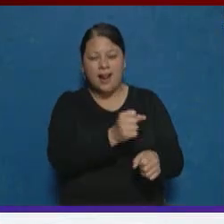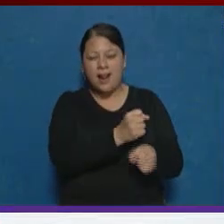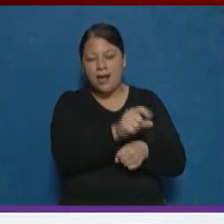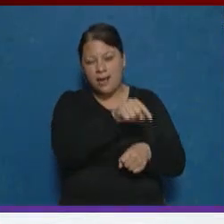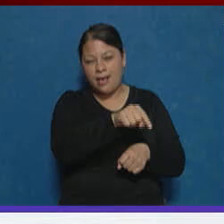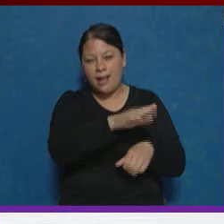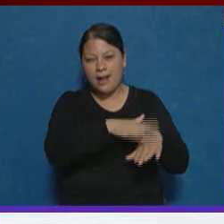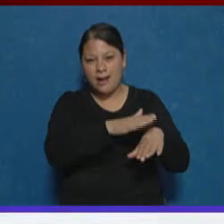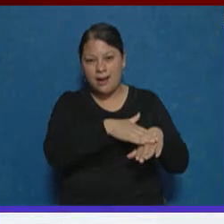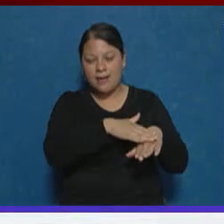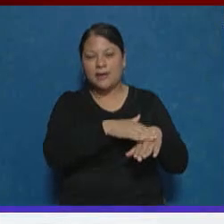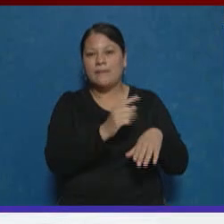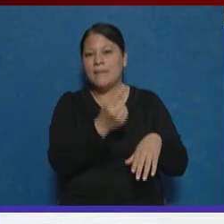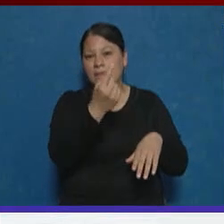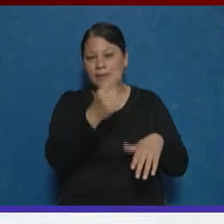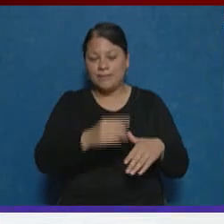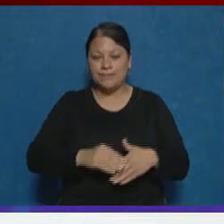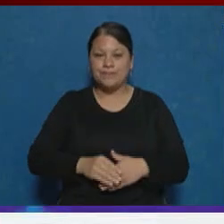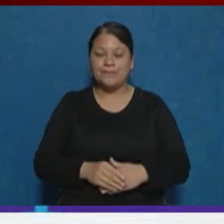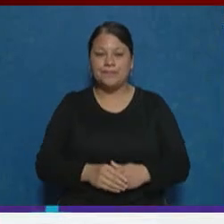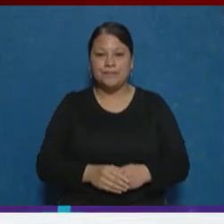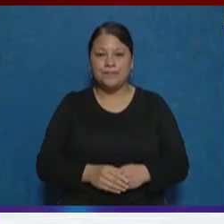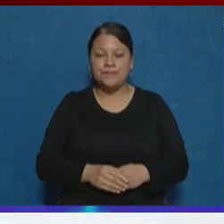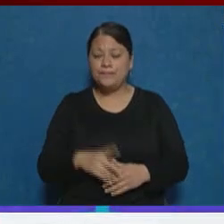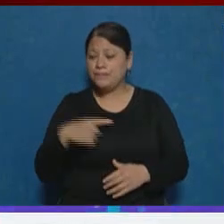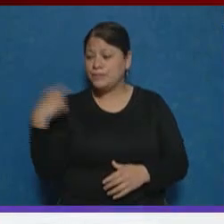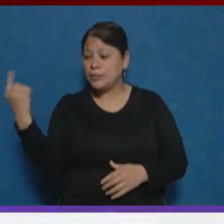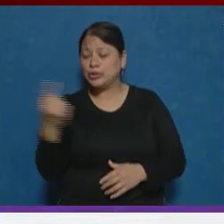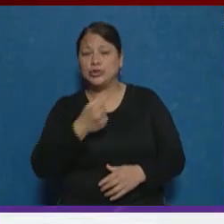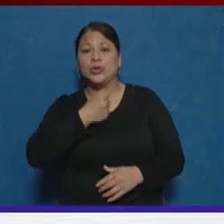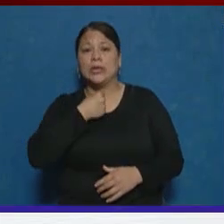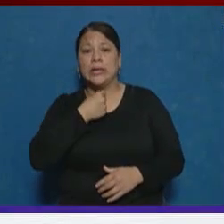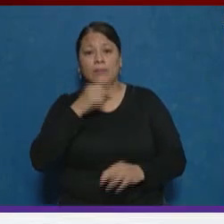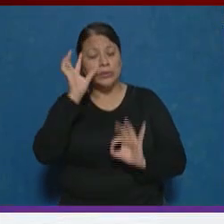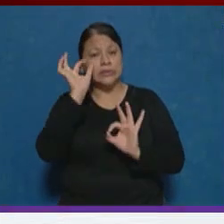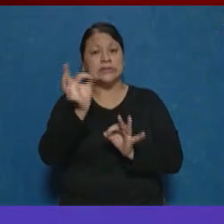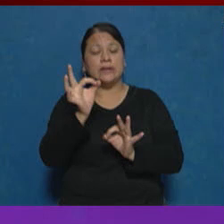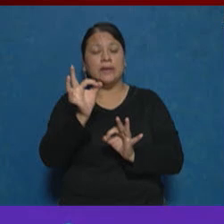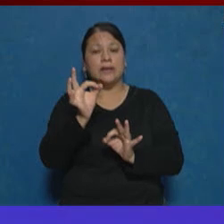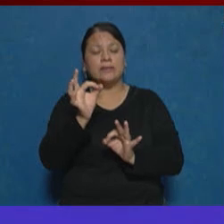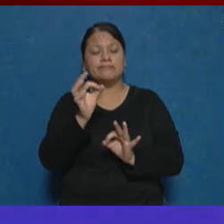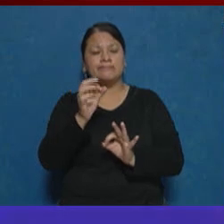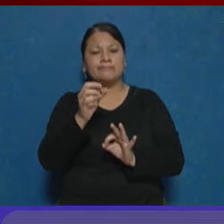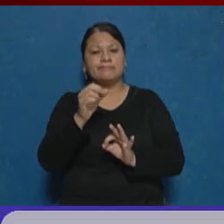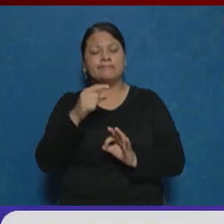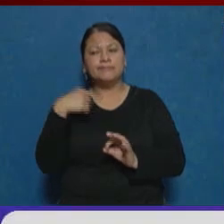justicia en primera instancia y queremos saber, queremos hacernos